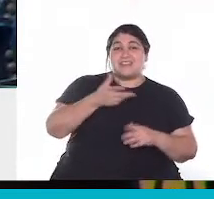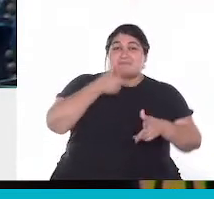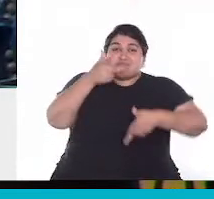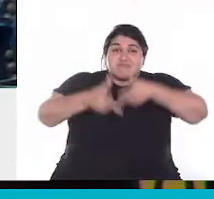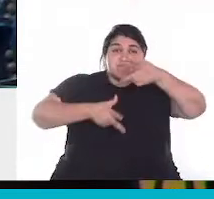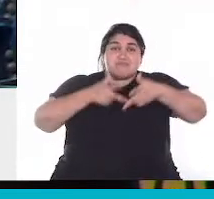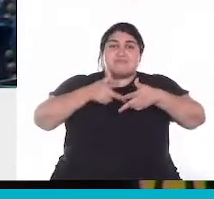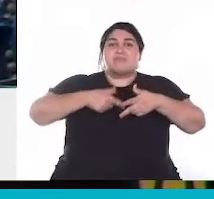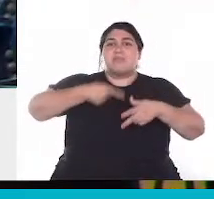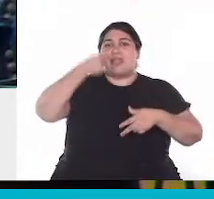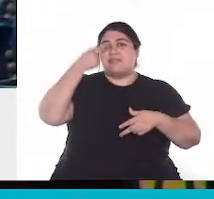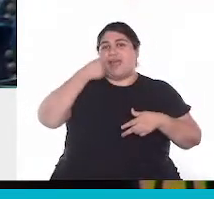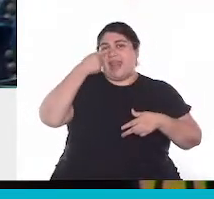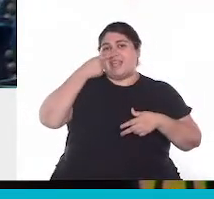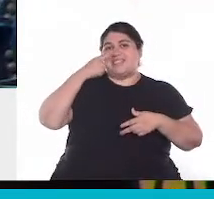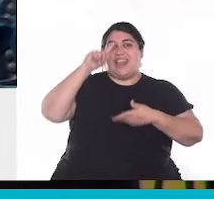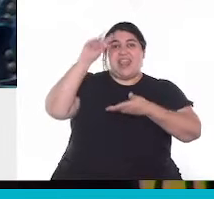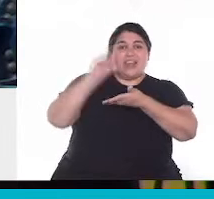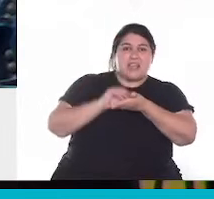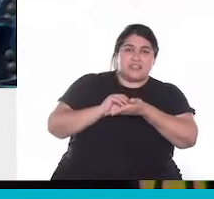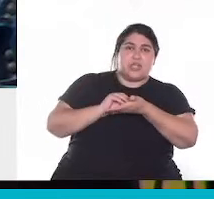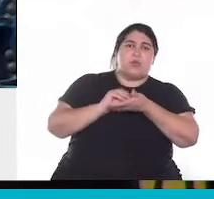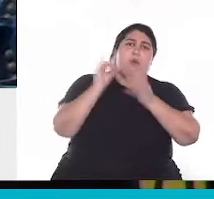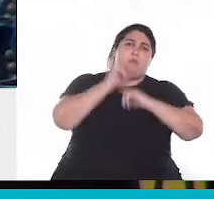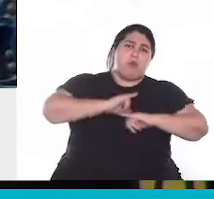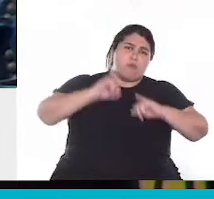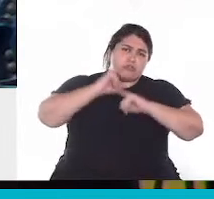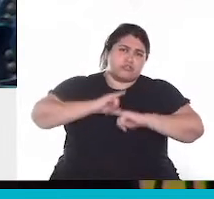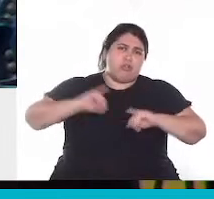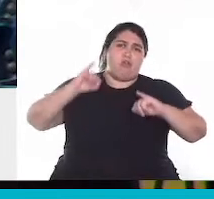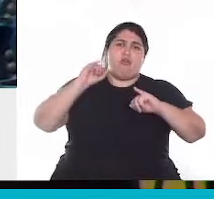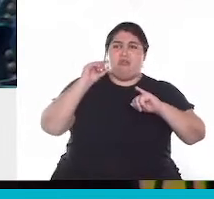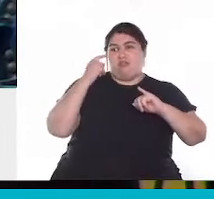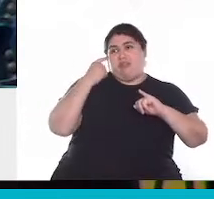de interés legislativo y de promocionar esto, porque me parece que